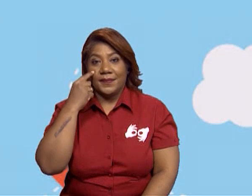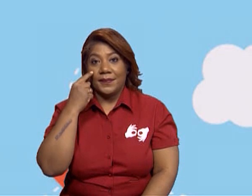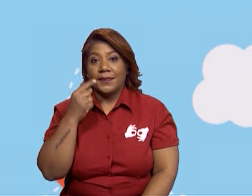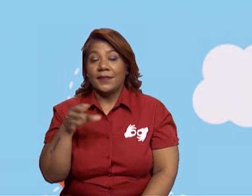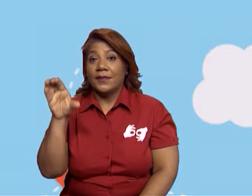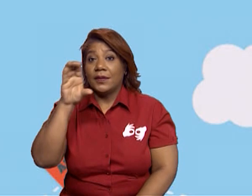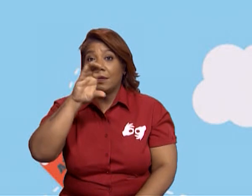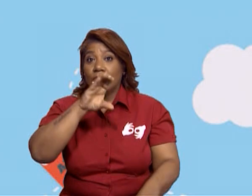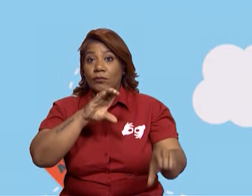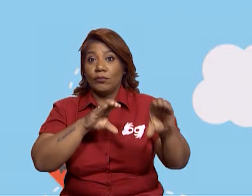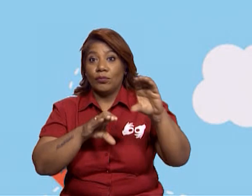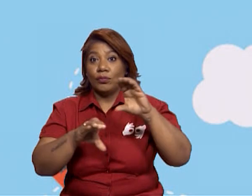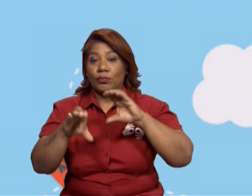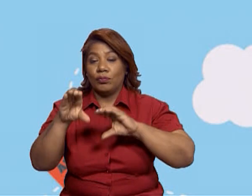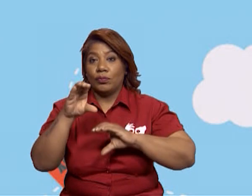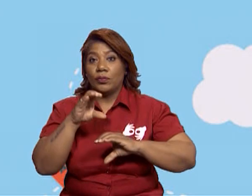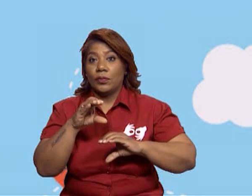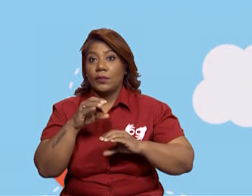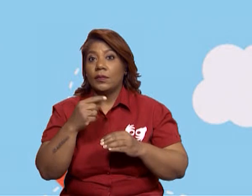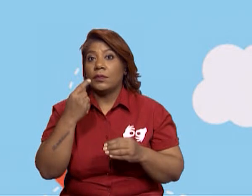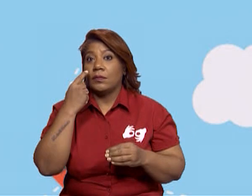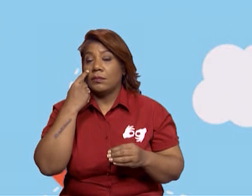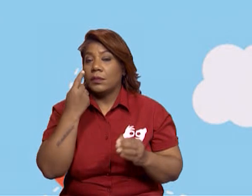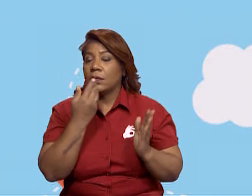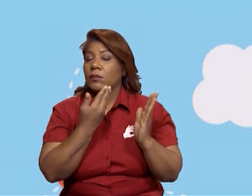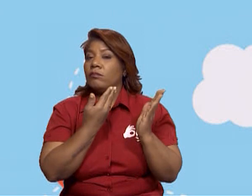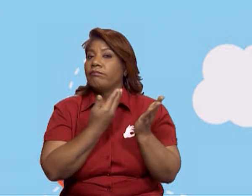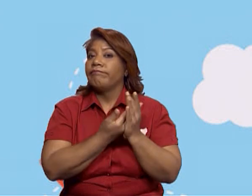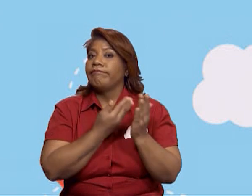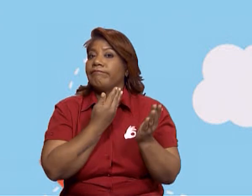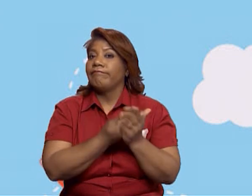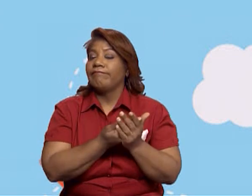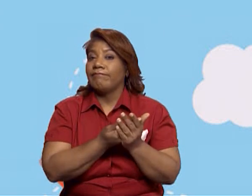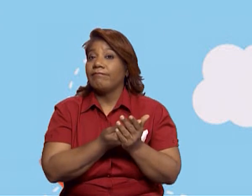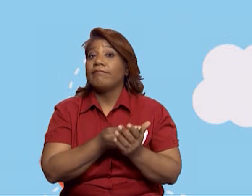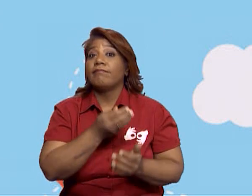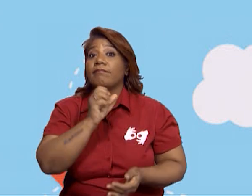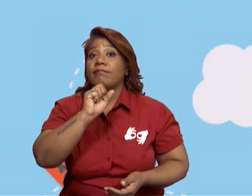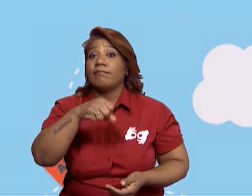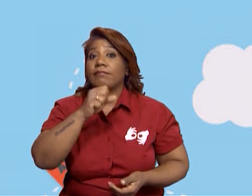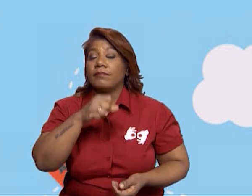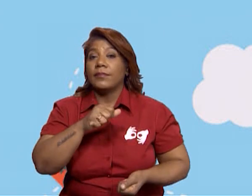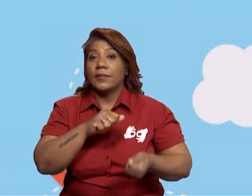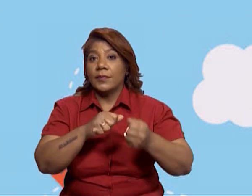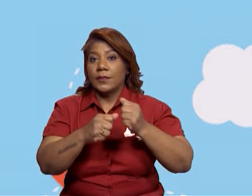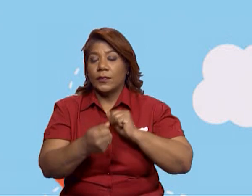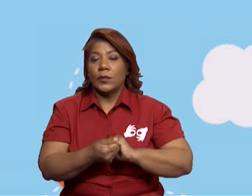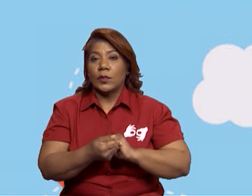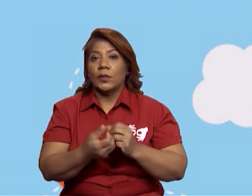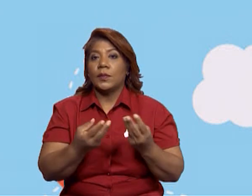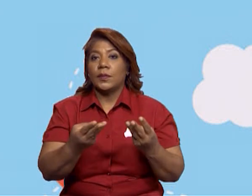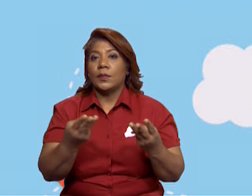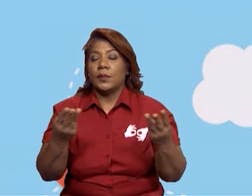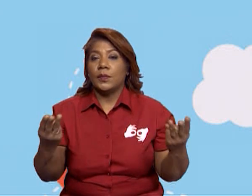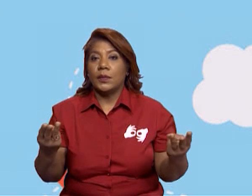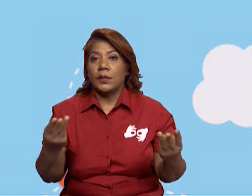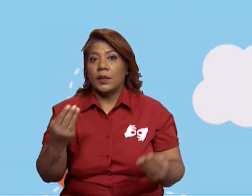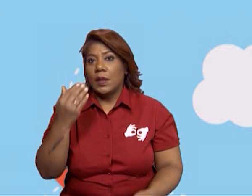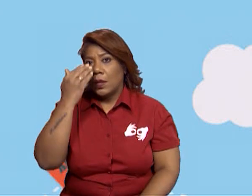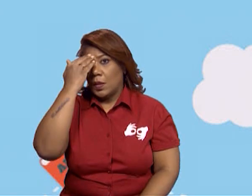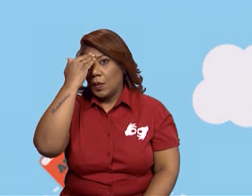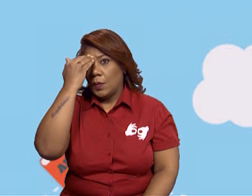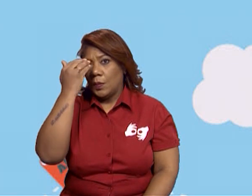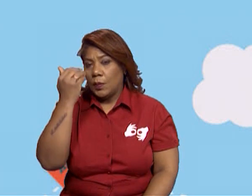científicos demostraron a través de numerosos experimentos que los cambios de estado de la materia se producen porque